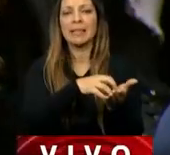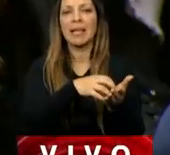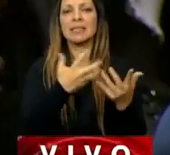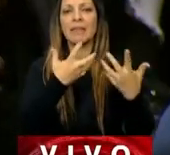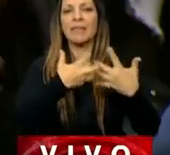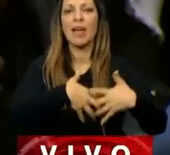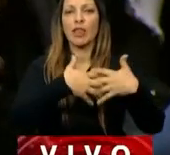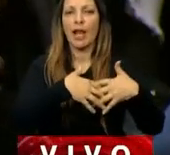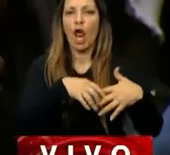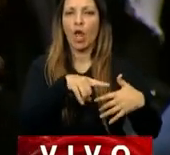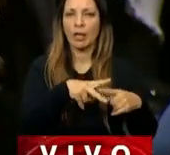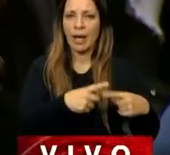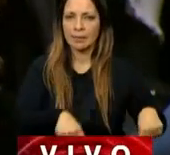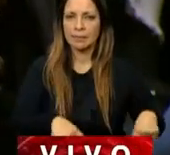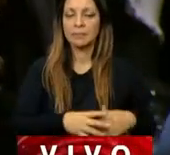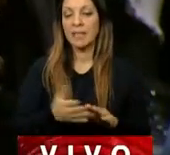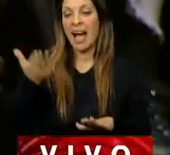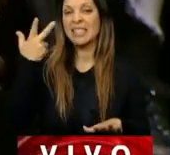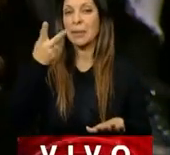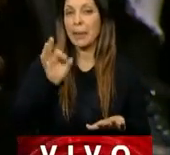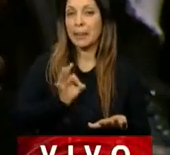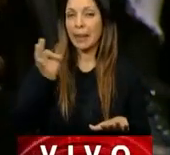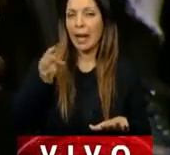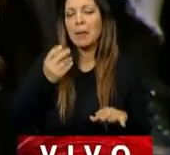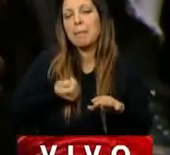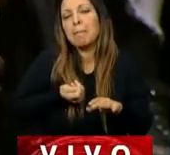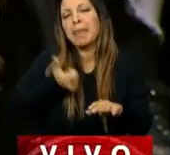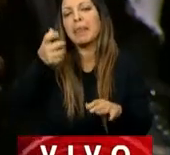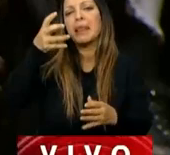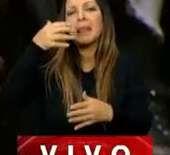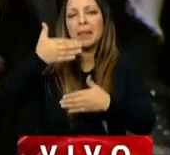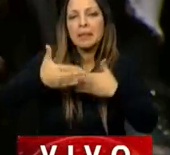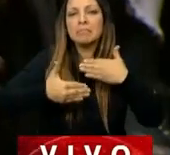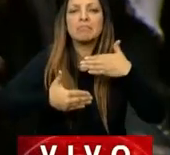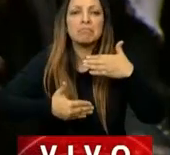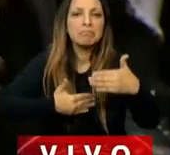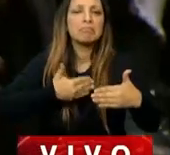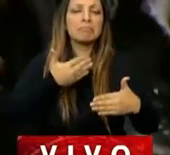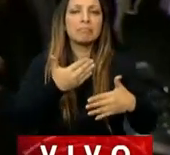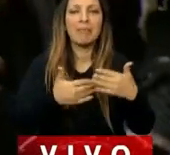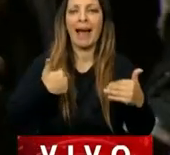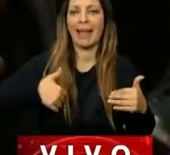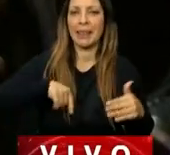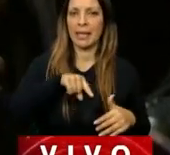biotecnológicas. Hace 20 años era incipiente el desarrollo de este sector en la Argentina